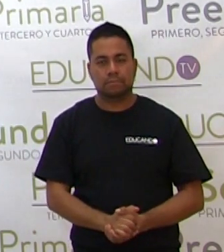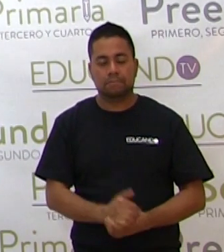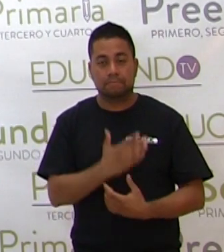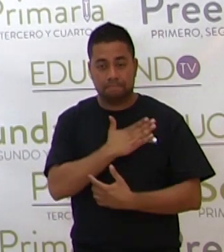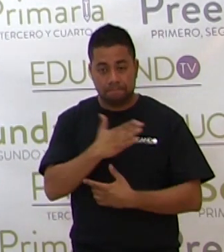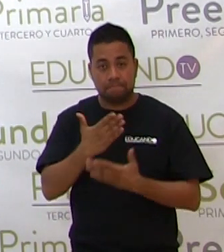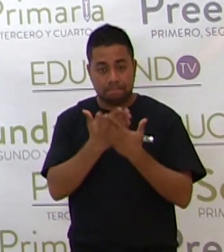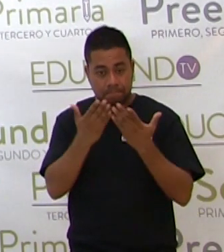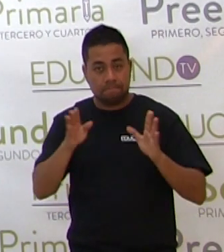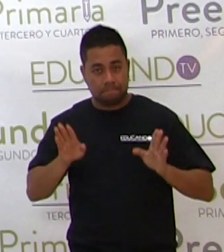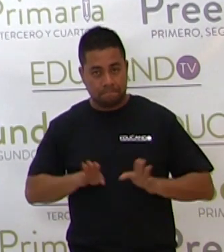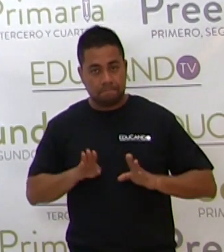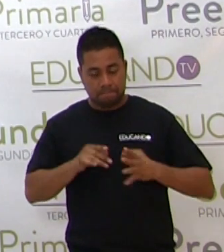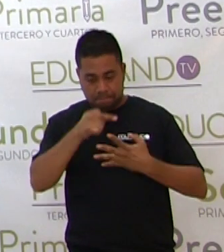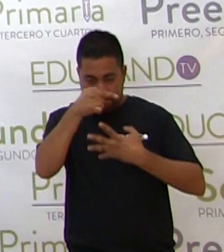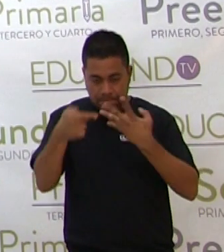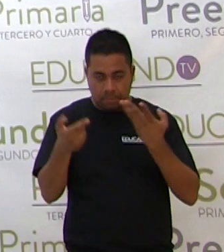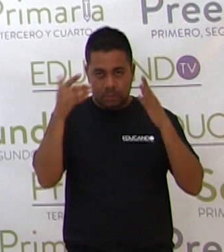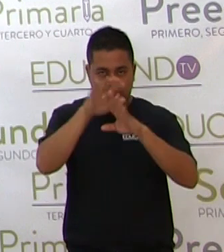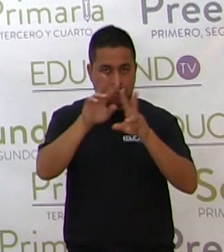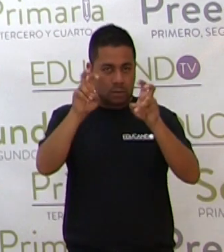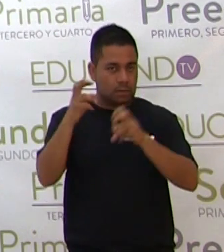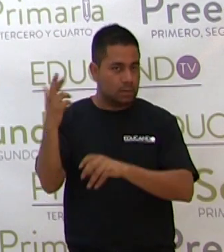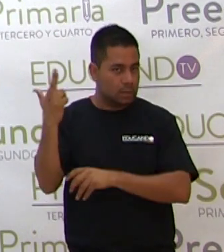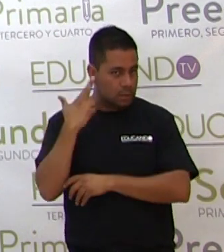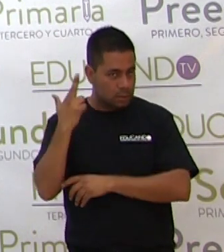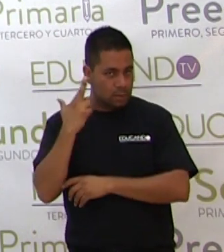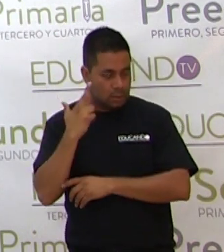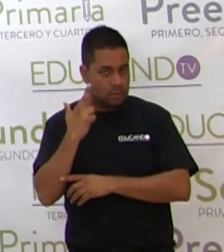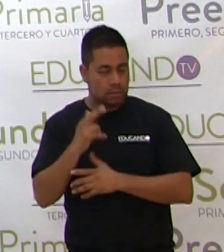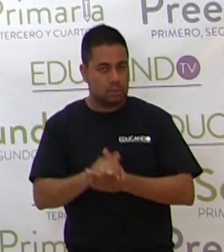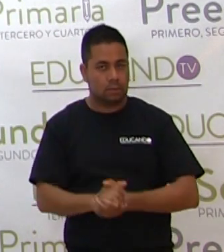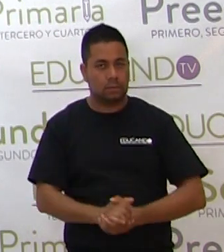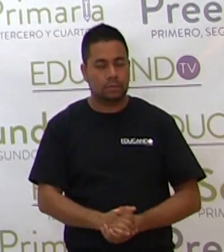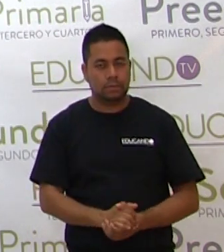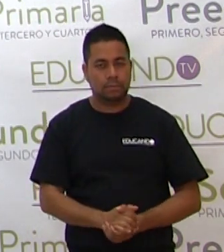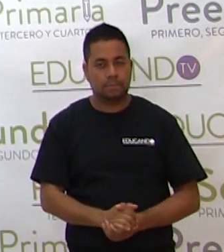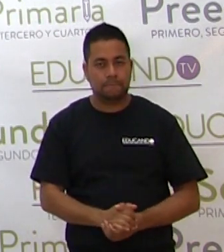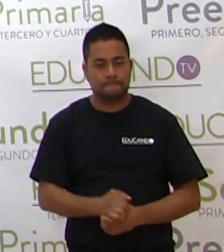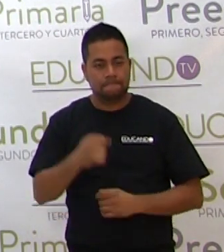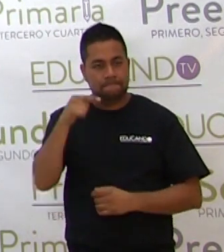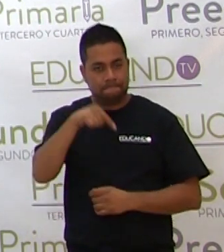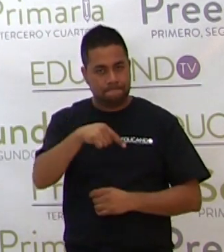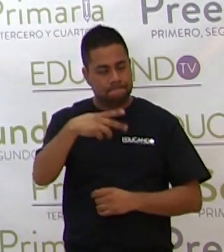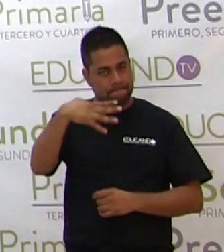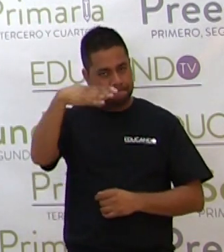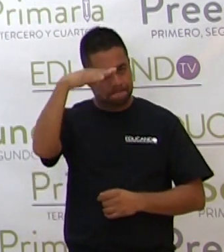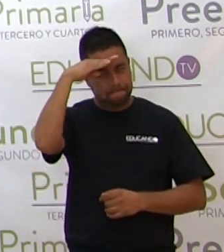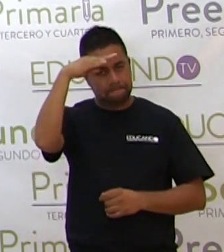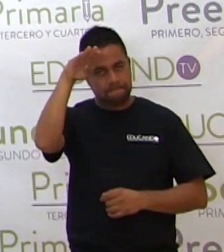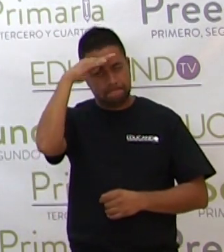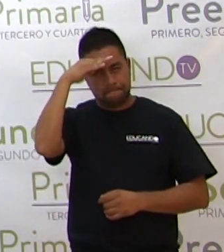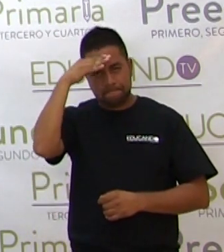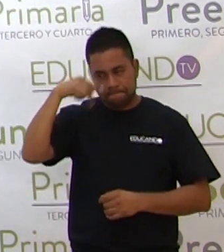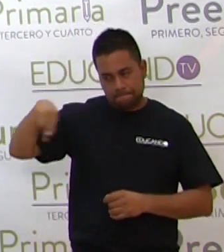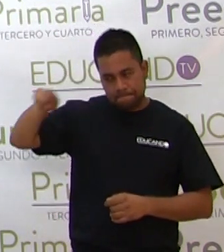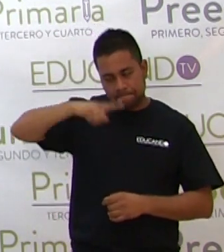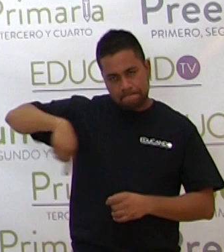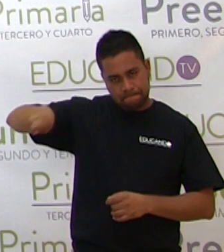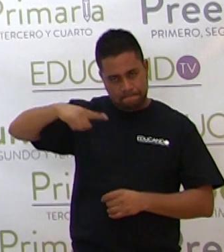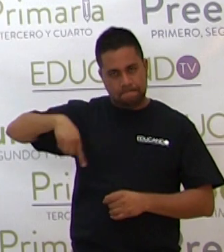ya vimos las características de la radio vamos a pensar entonces en